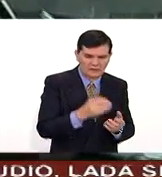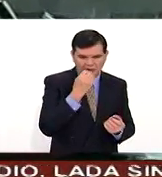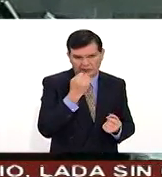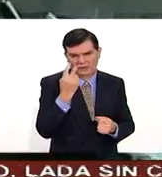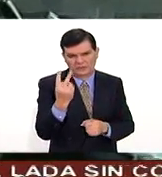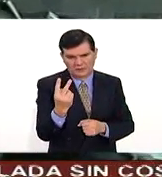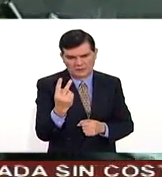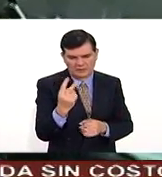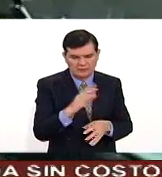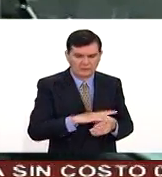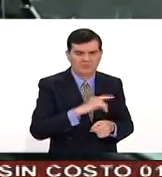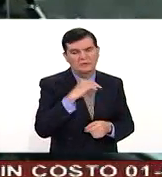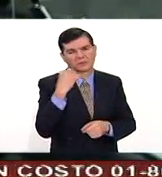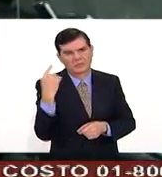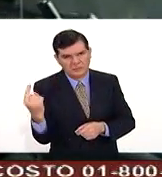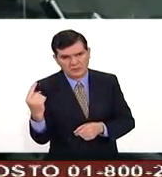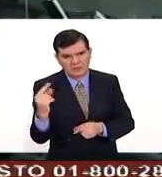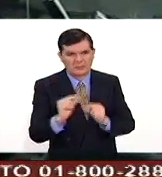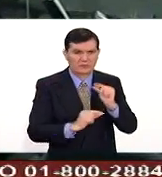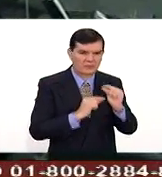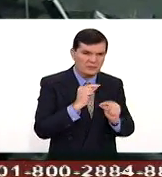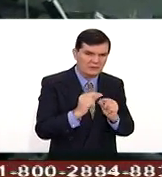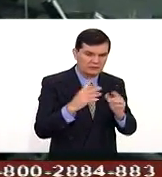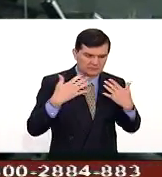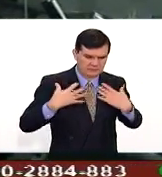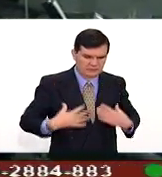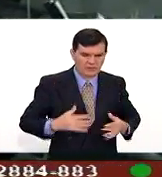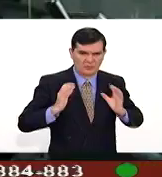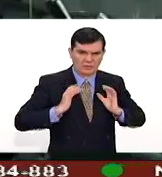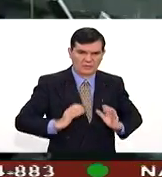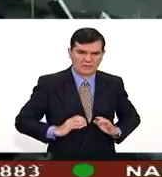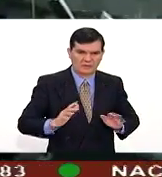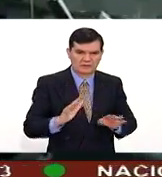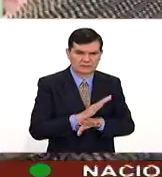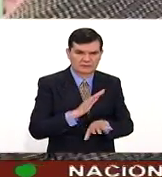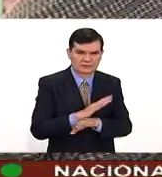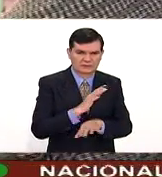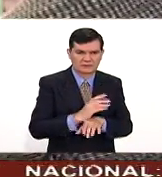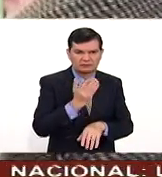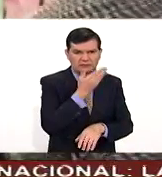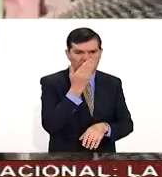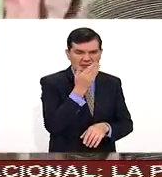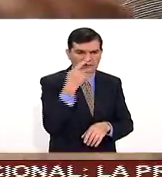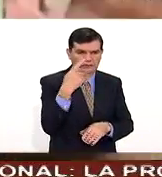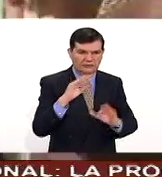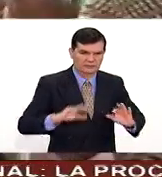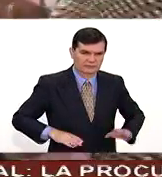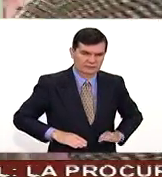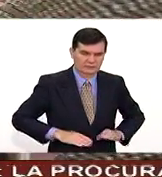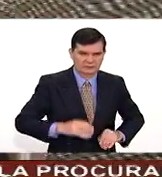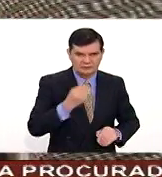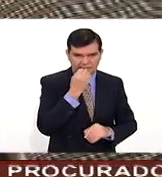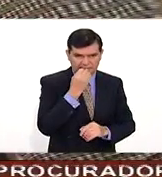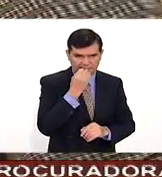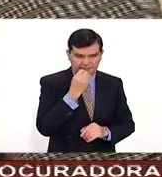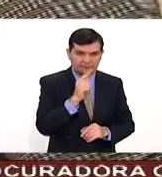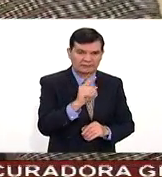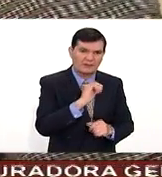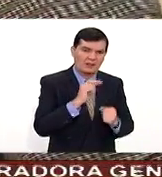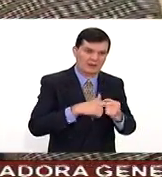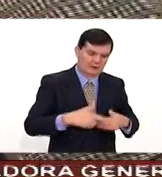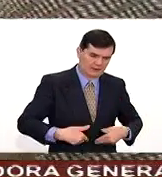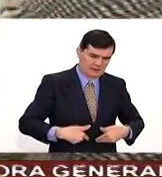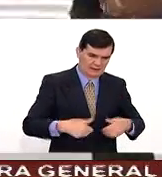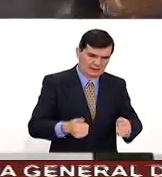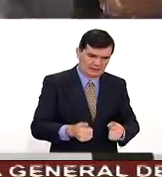y después 1, y poco a poco tu sistema digestivo se va a acostumbrar a tu nueva forma de comer. Si te da